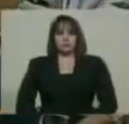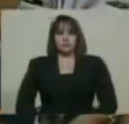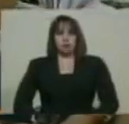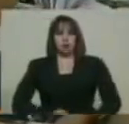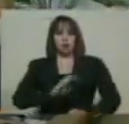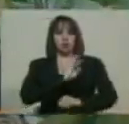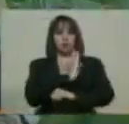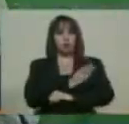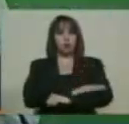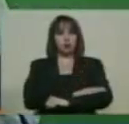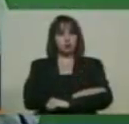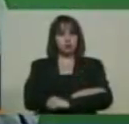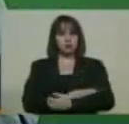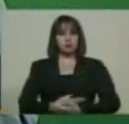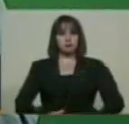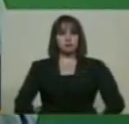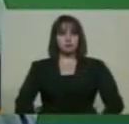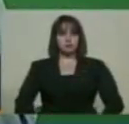poderosa